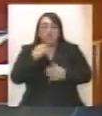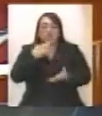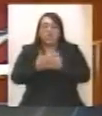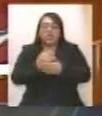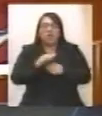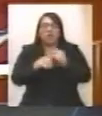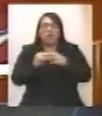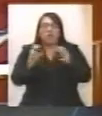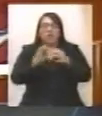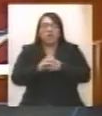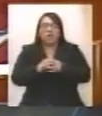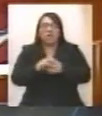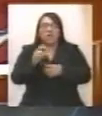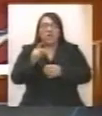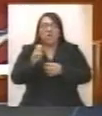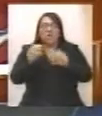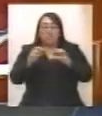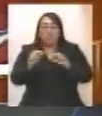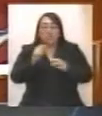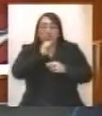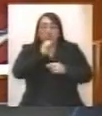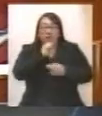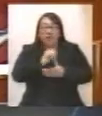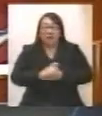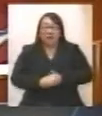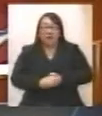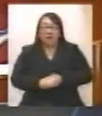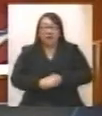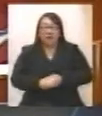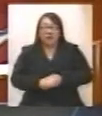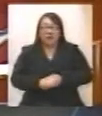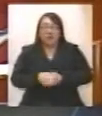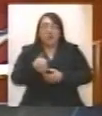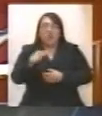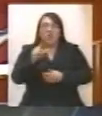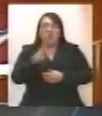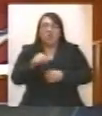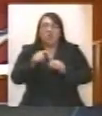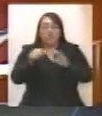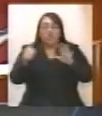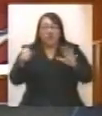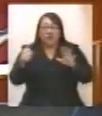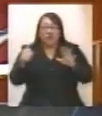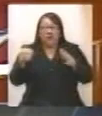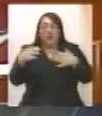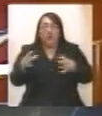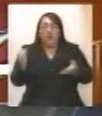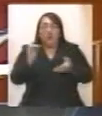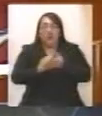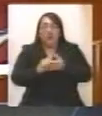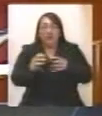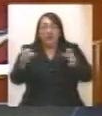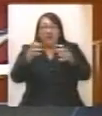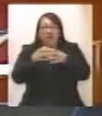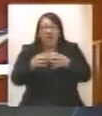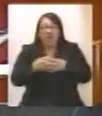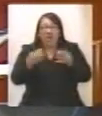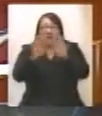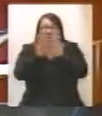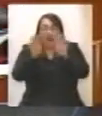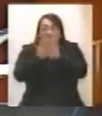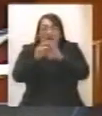a una alianza público-privada. Al 2016 instalaremos equipos de bloqueo